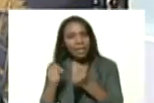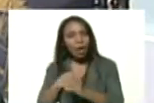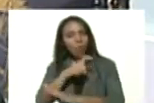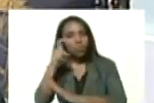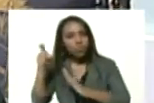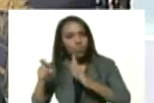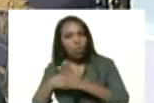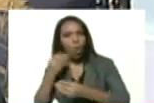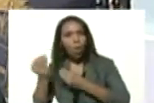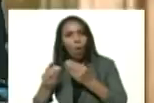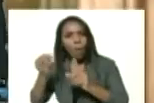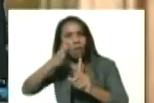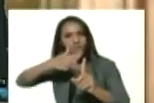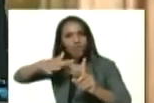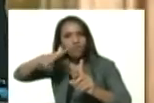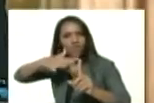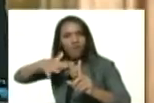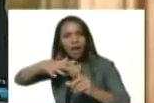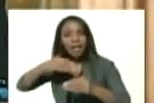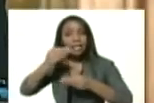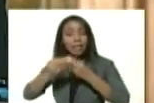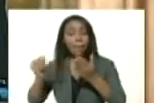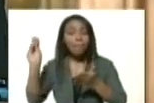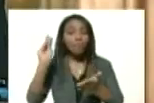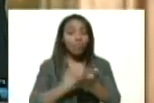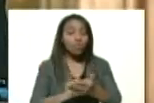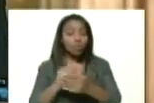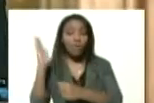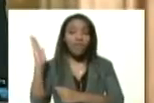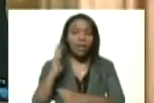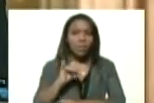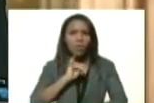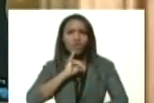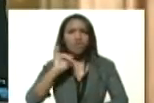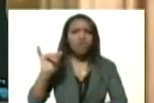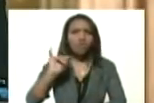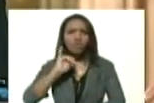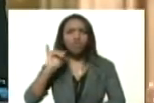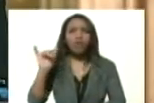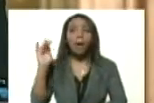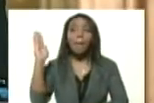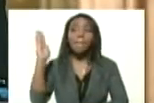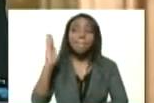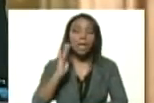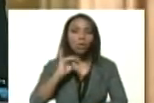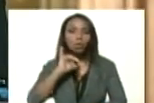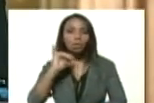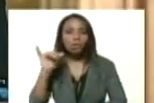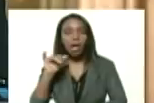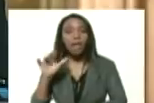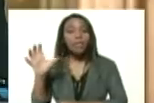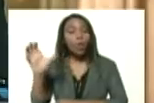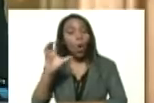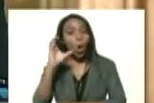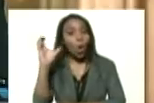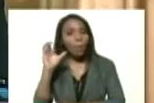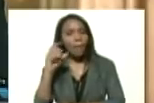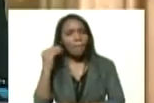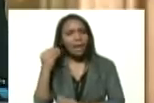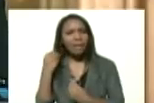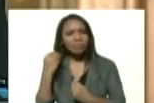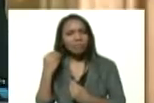toda la conspiración que se montó y venimos denunciando vengo denunciando desde colombia para